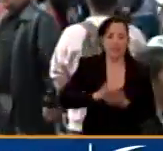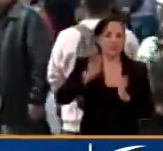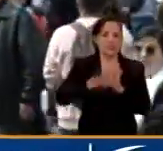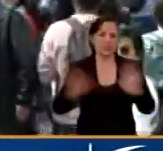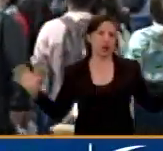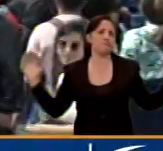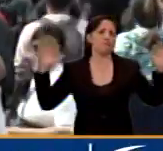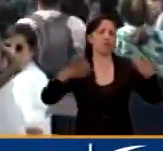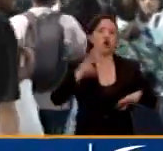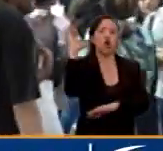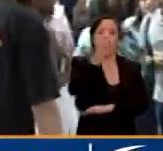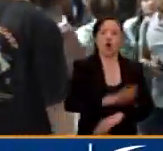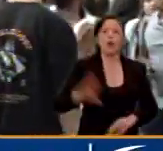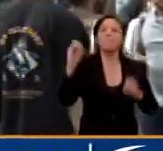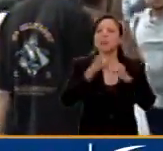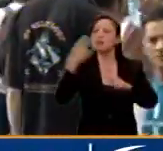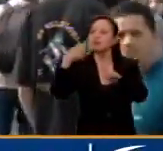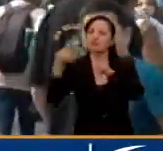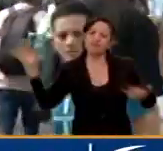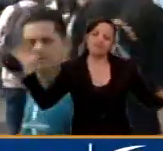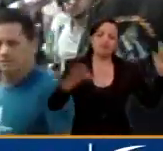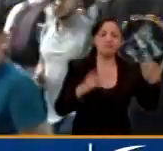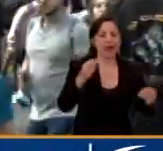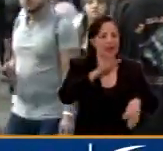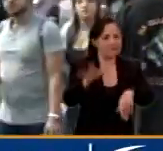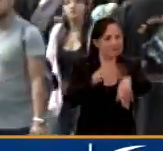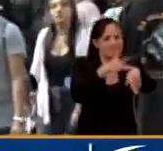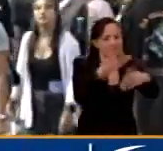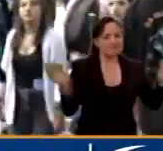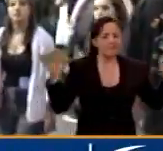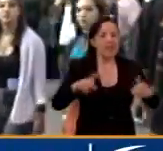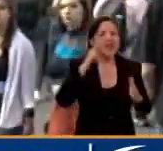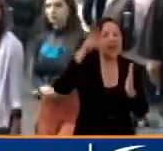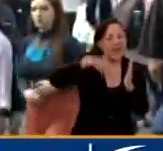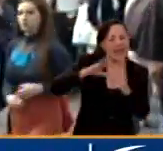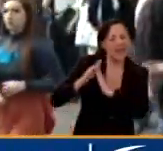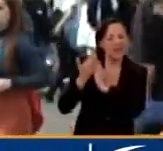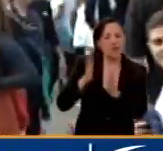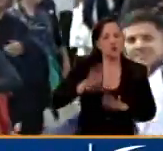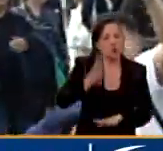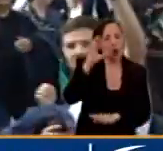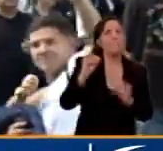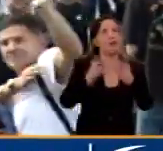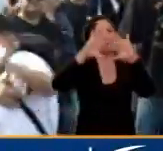colombianos y los demás visitantes para que se animen con la literatura colombiana y del mundo. Chao, chao.